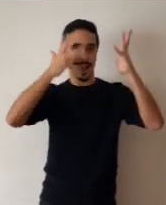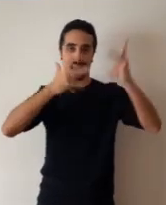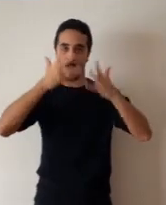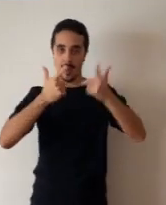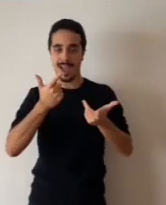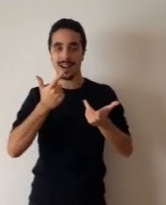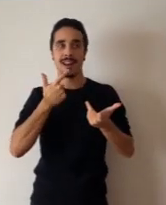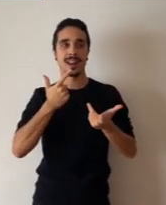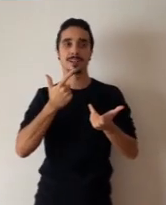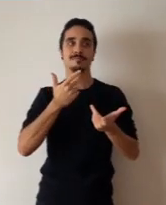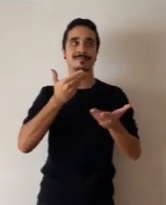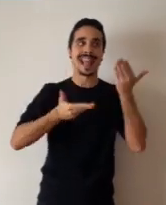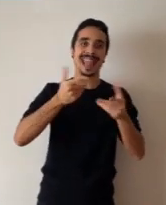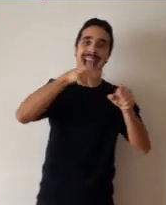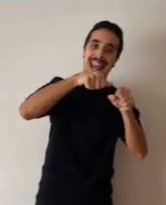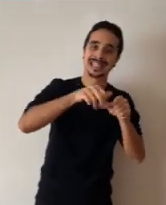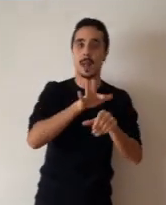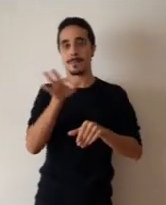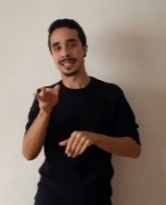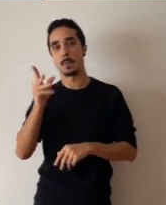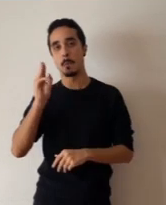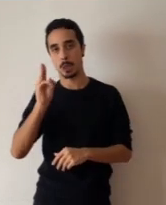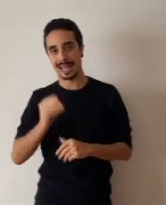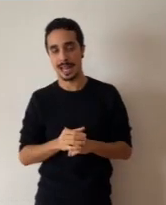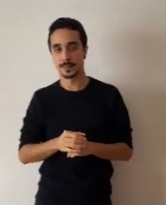la unidad grasa-proteína. Pero